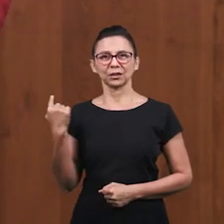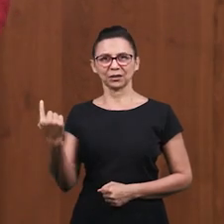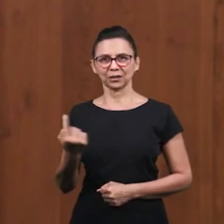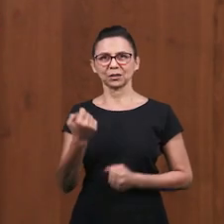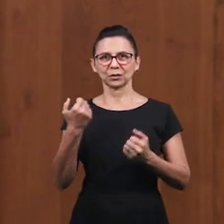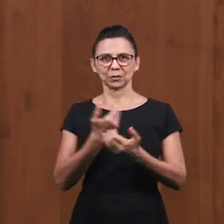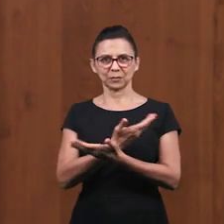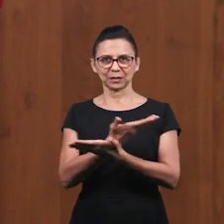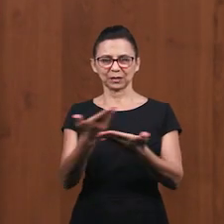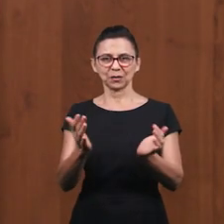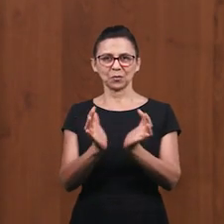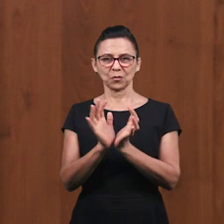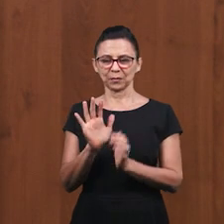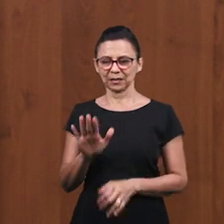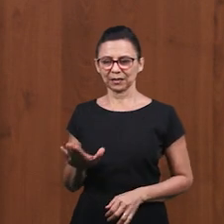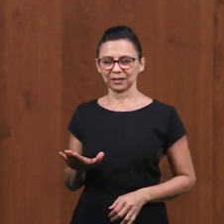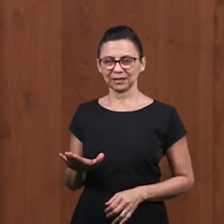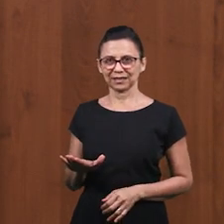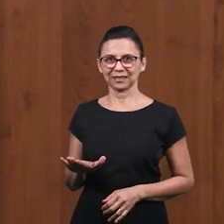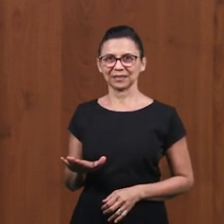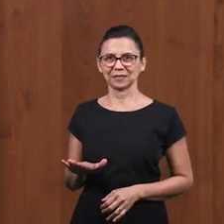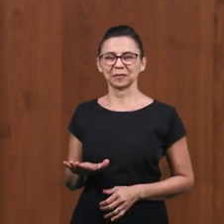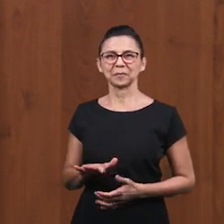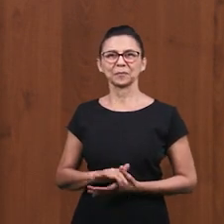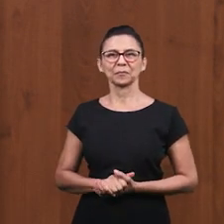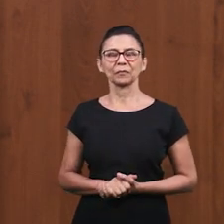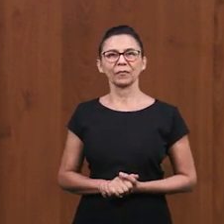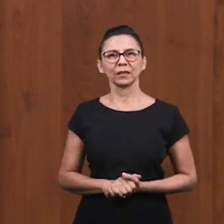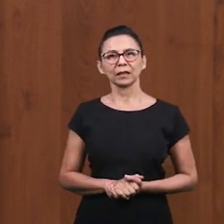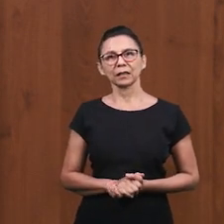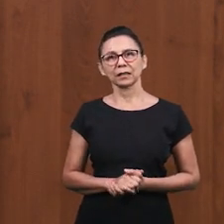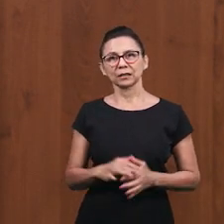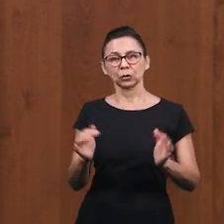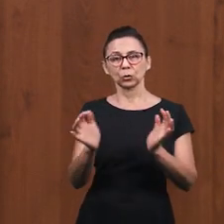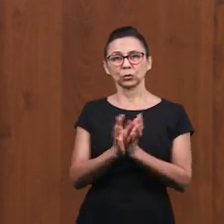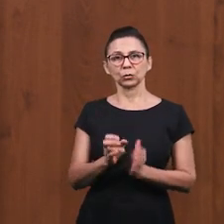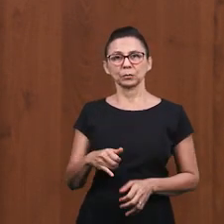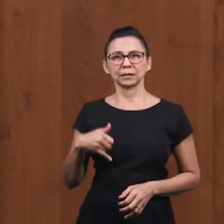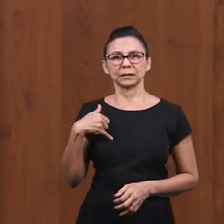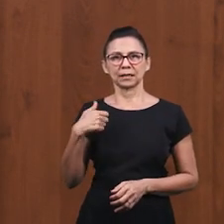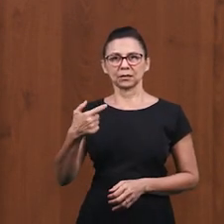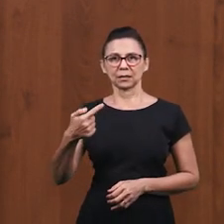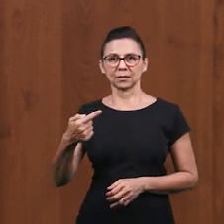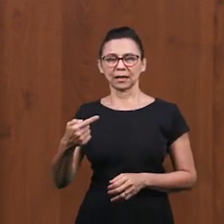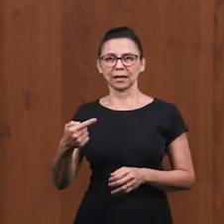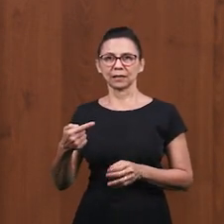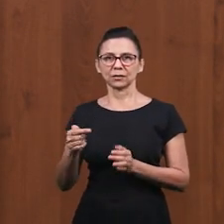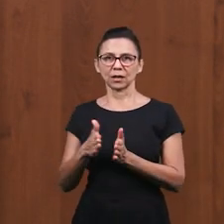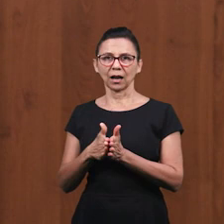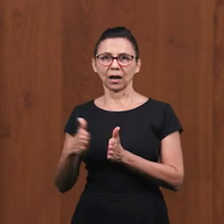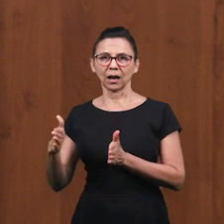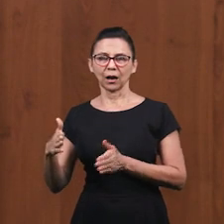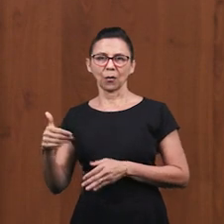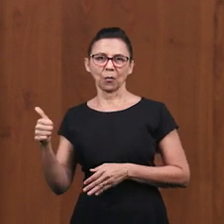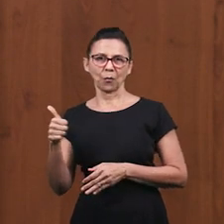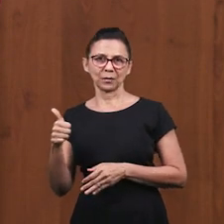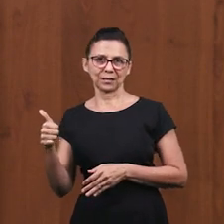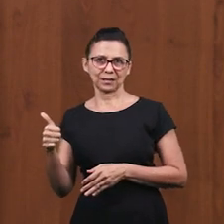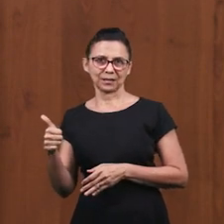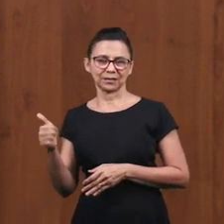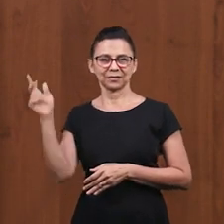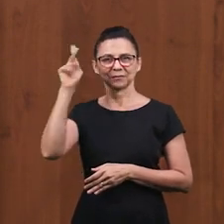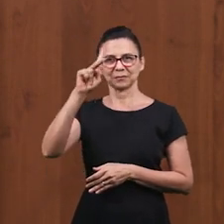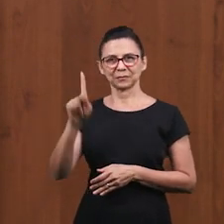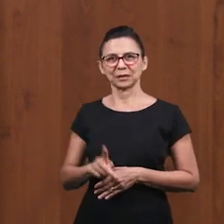Nosotros saludamos a los intermedios, niños que hacen parte de la clase de 7 a 11 años con la paz